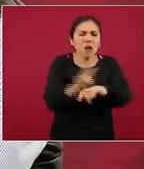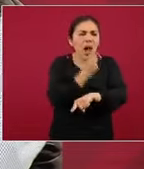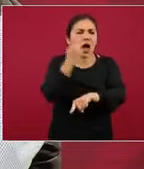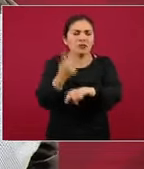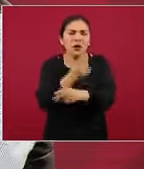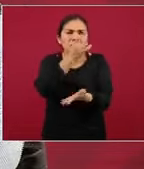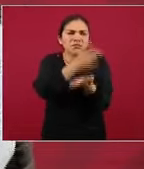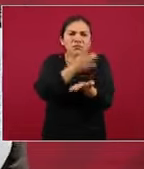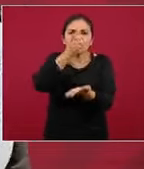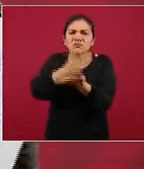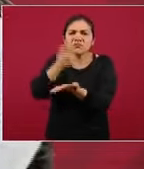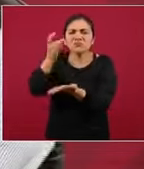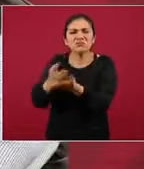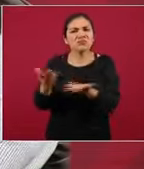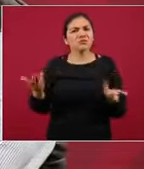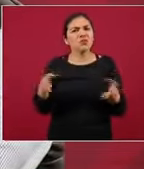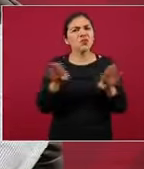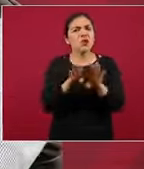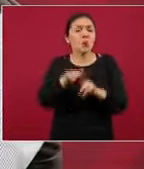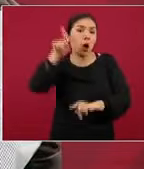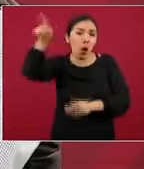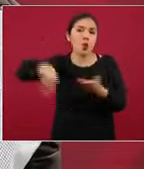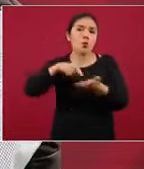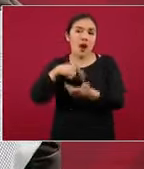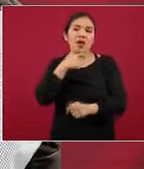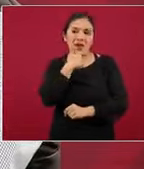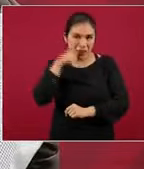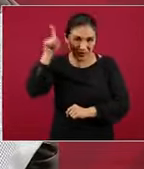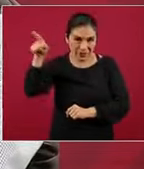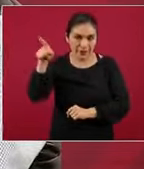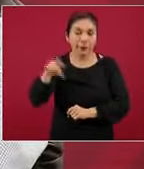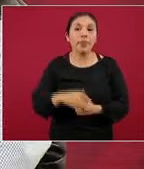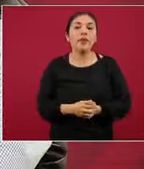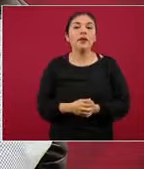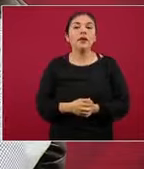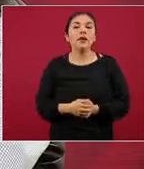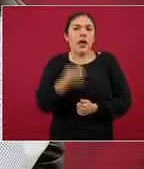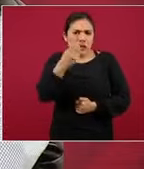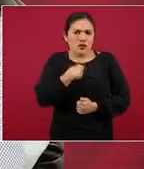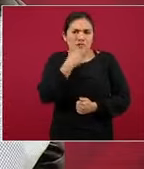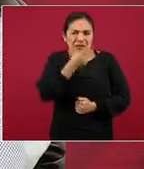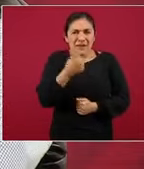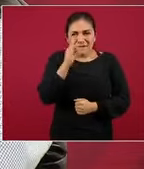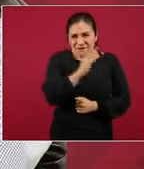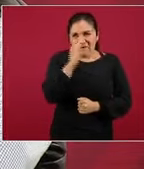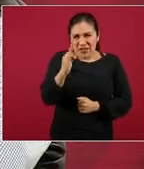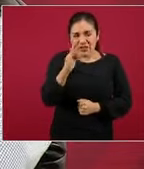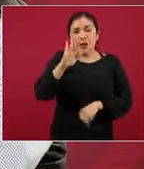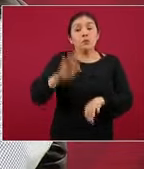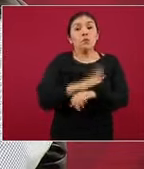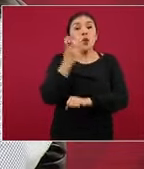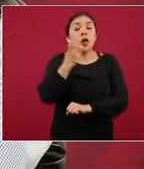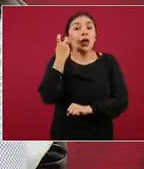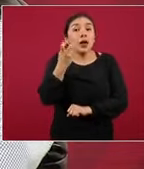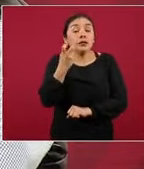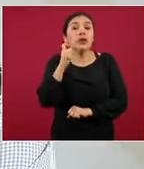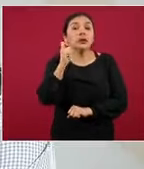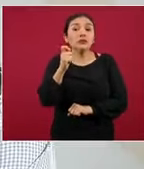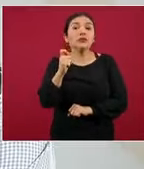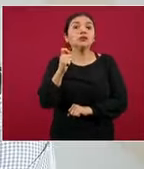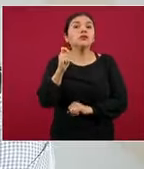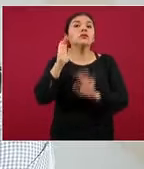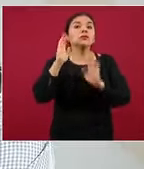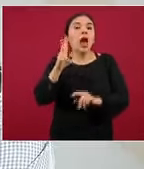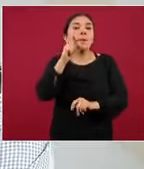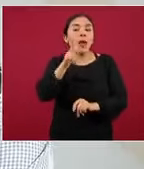ocurrieron y se identificaron en el Reino Unido. Comento esta fecha porque precisamente esto es lo que también